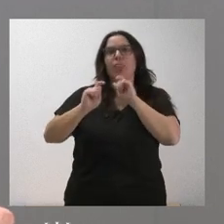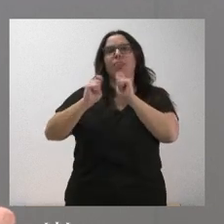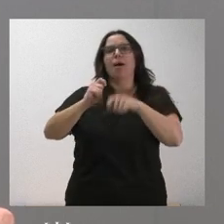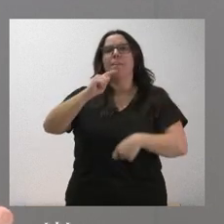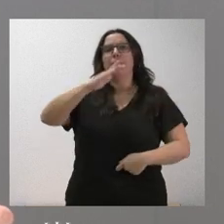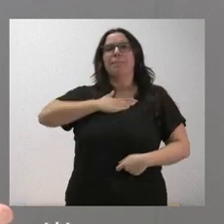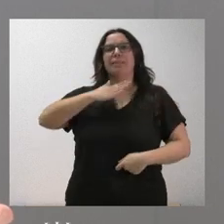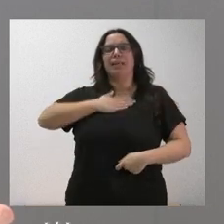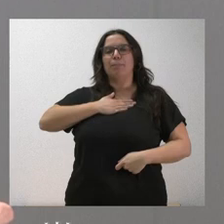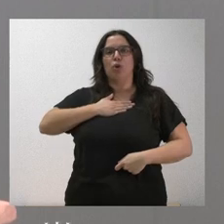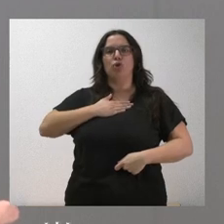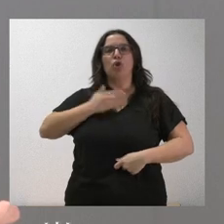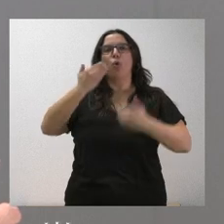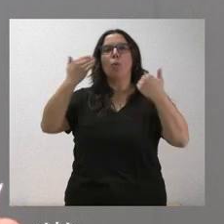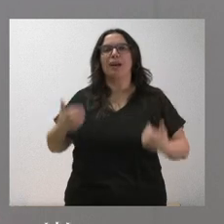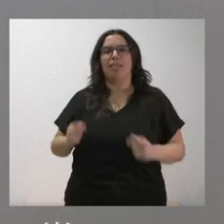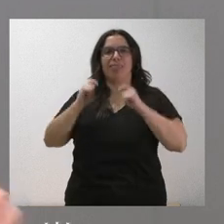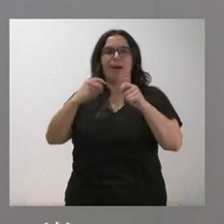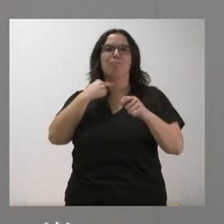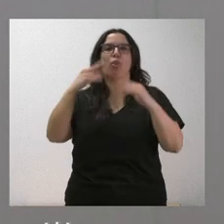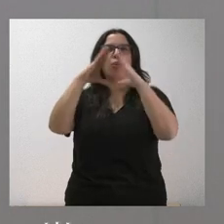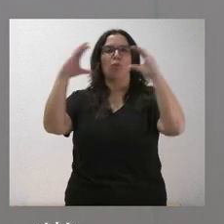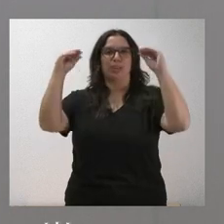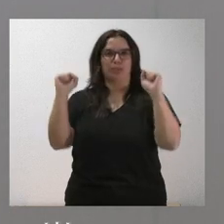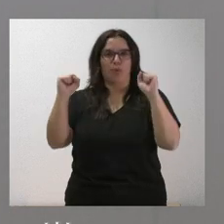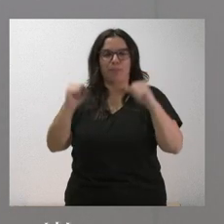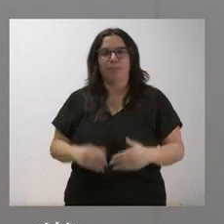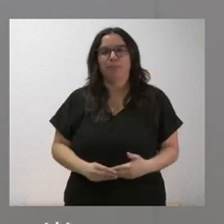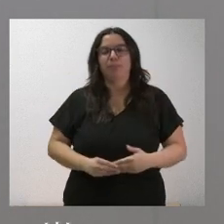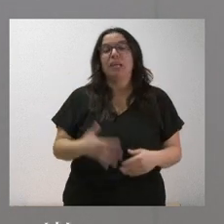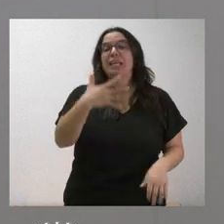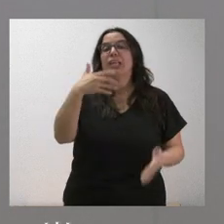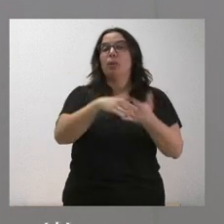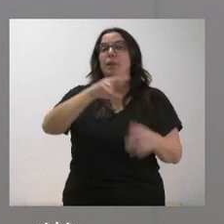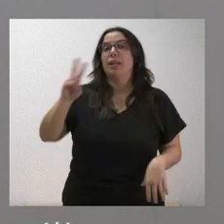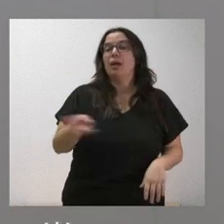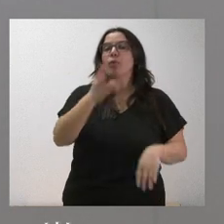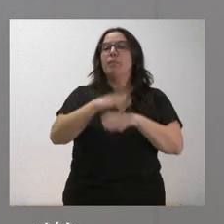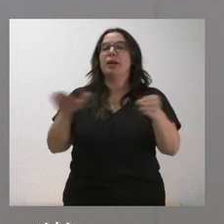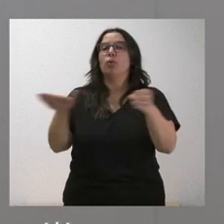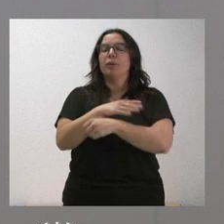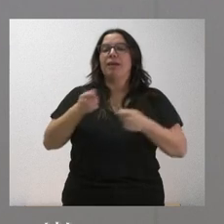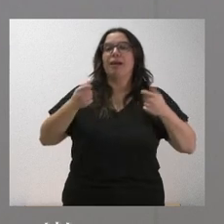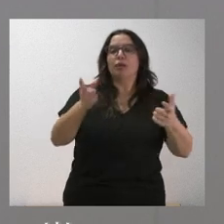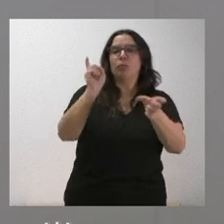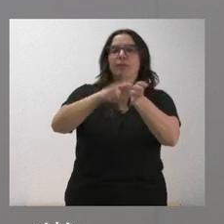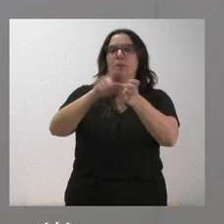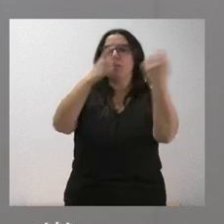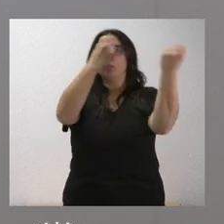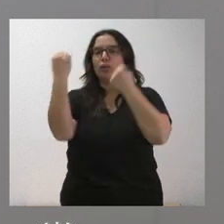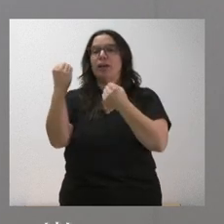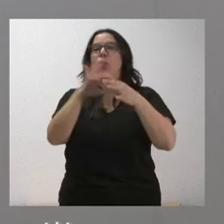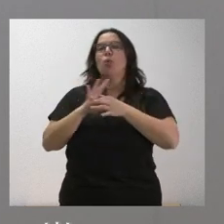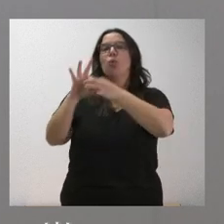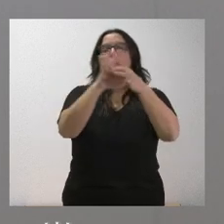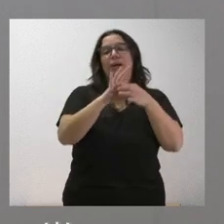inmaterial de la humanidad por parte de la UNESCO 500,000 para financiar los gastos de participación institucional de la unión general